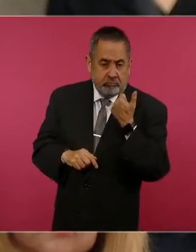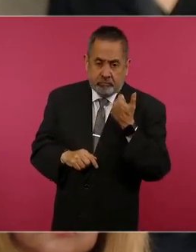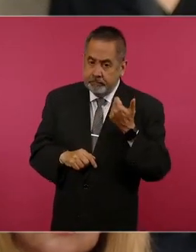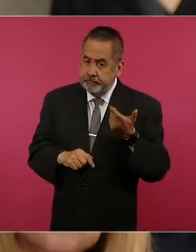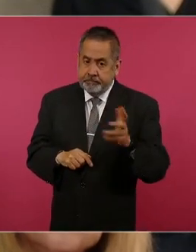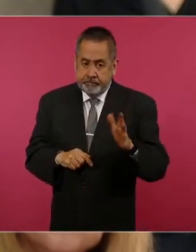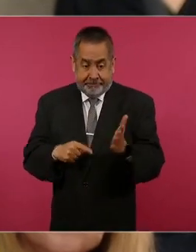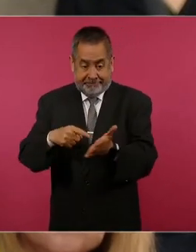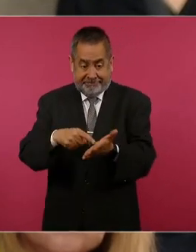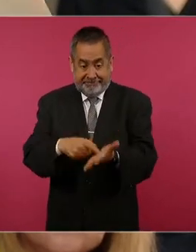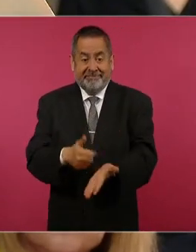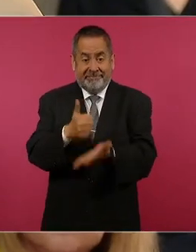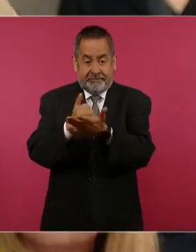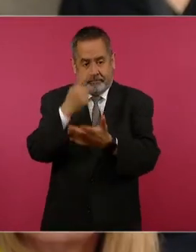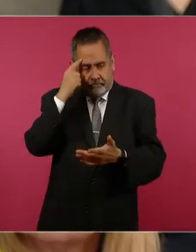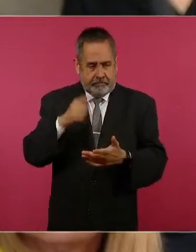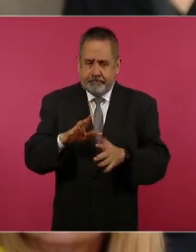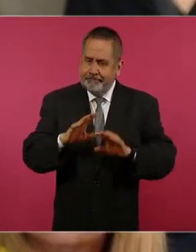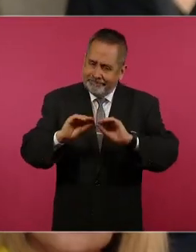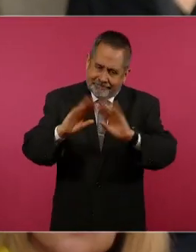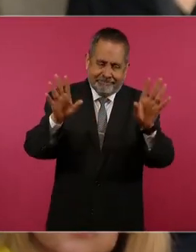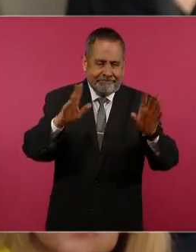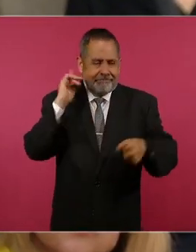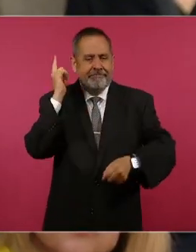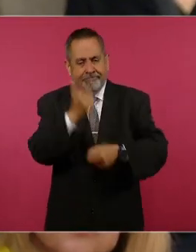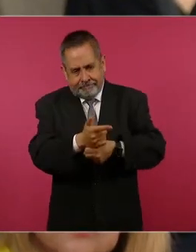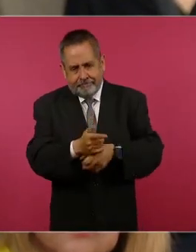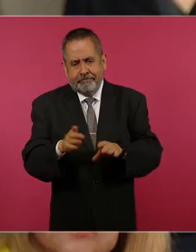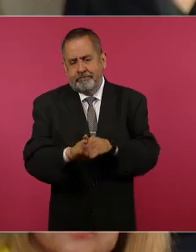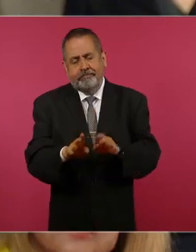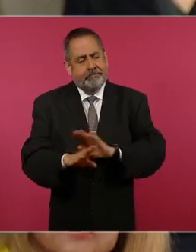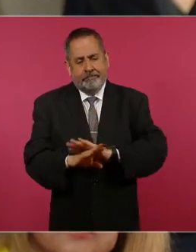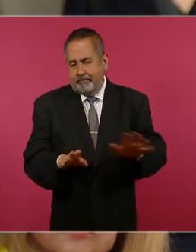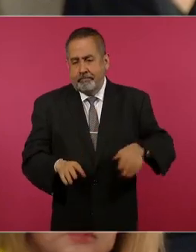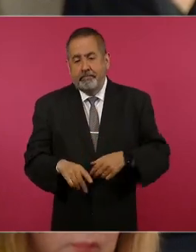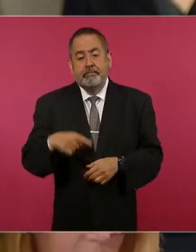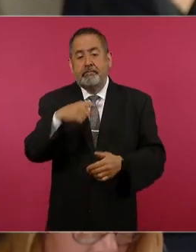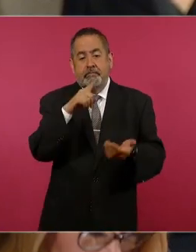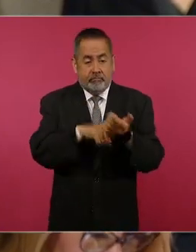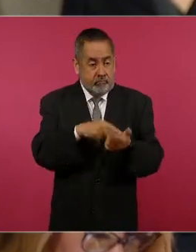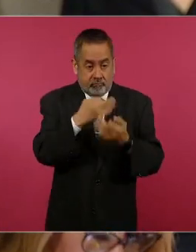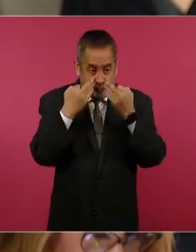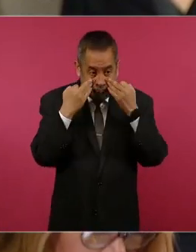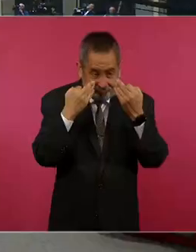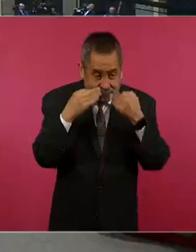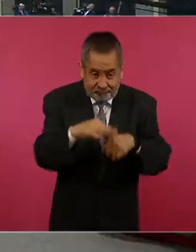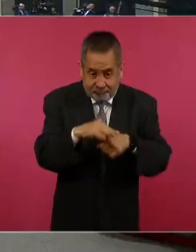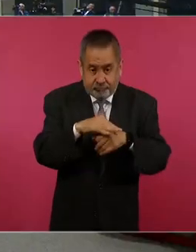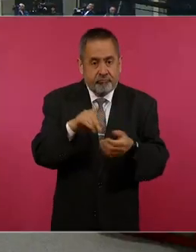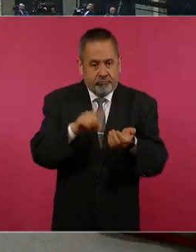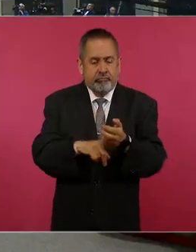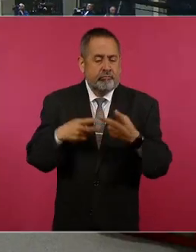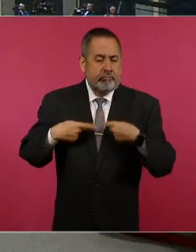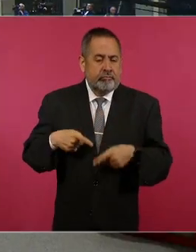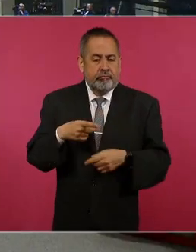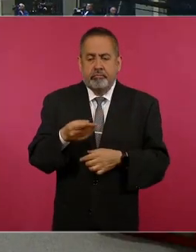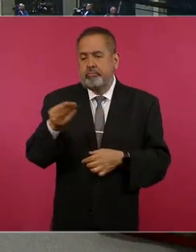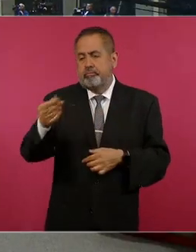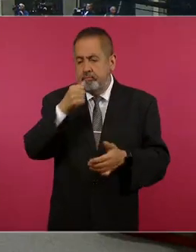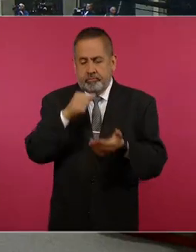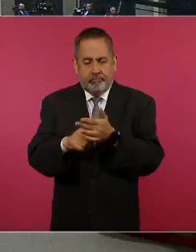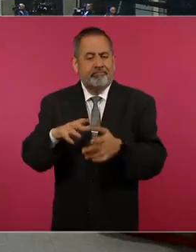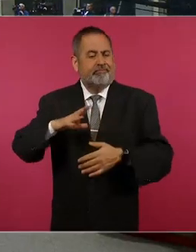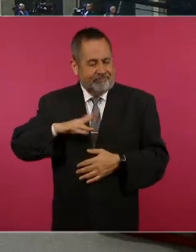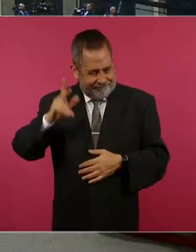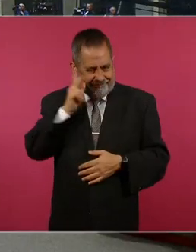y que con esto pudiera ayudar a develar muchas situaciones, porque estuvo de testigo esta persona y hay